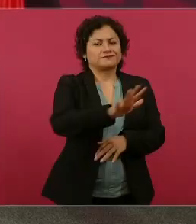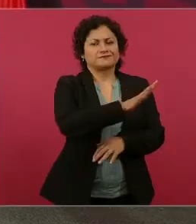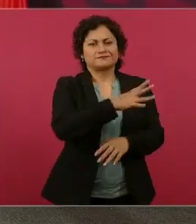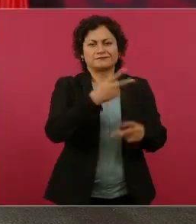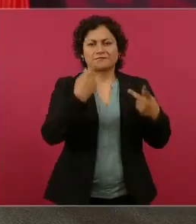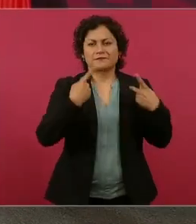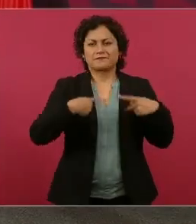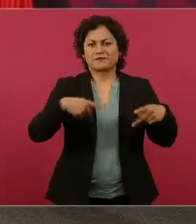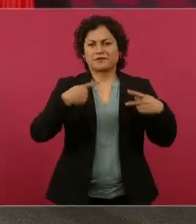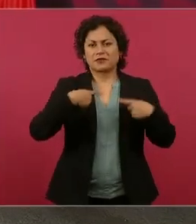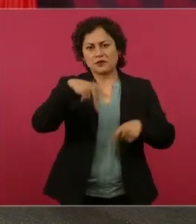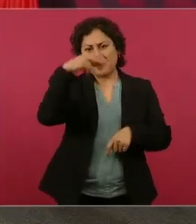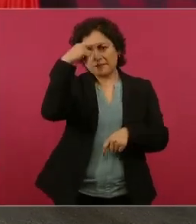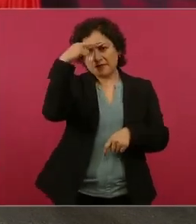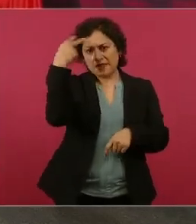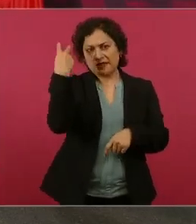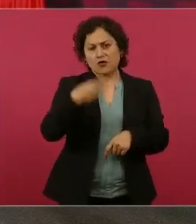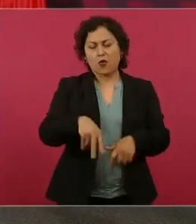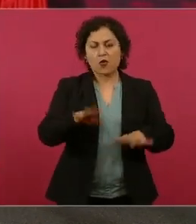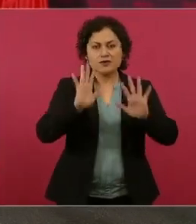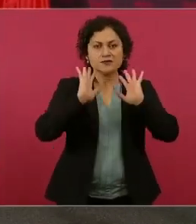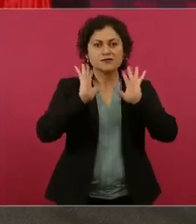ha tomado mucha conciencia.